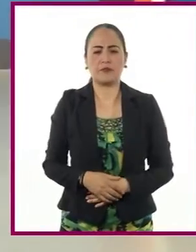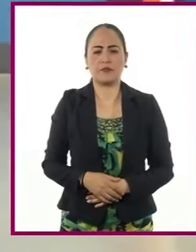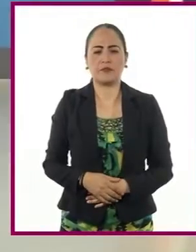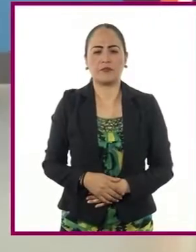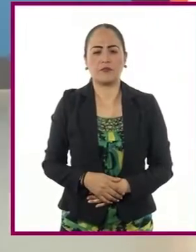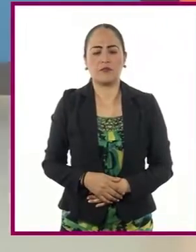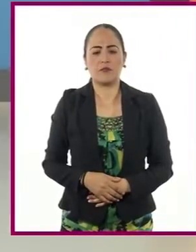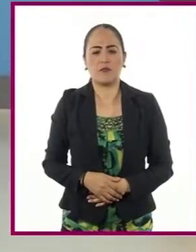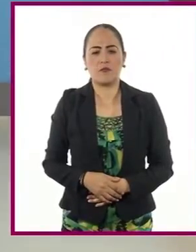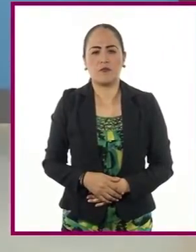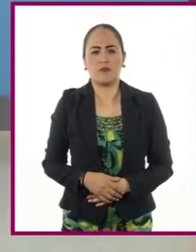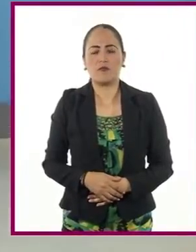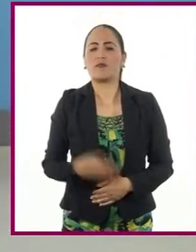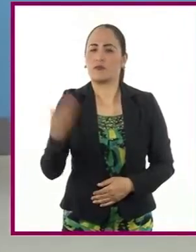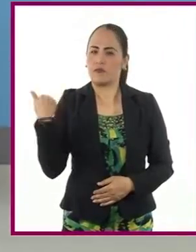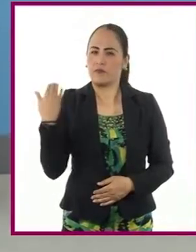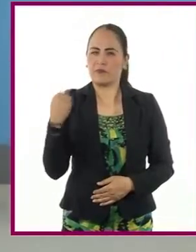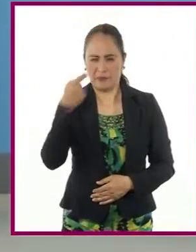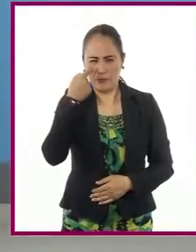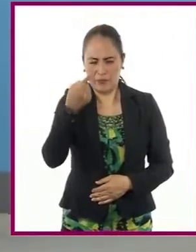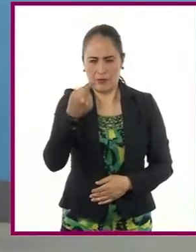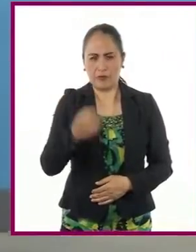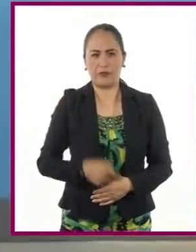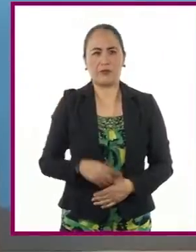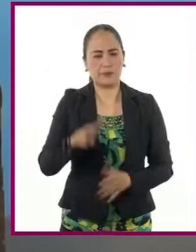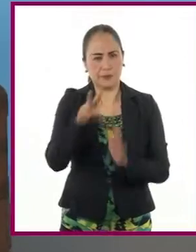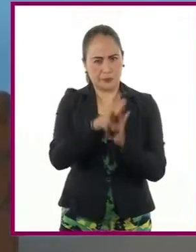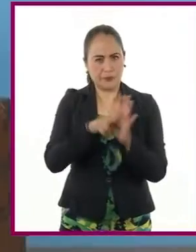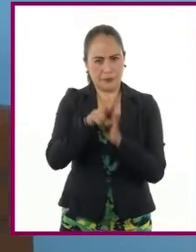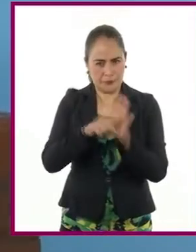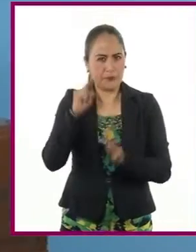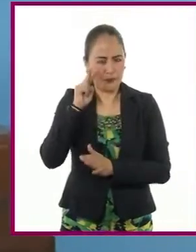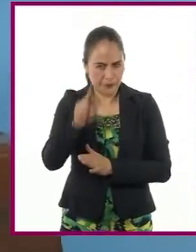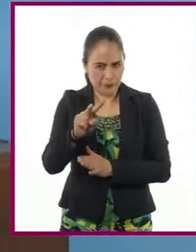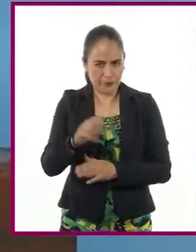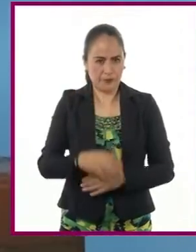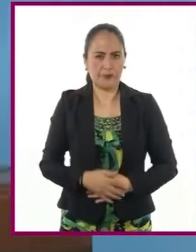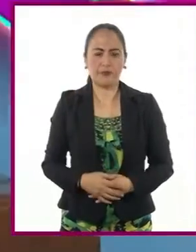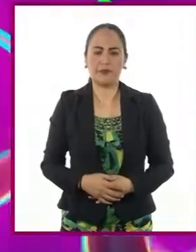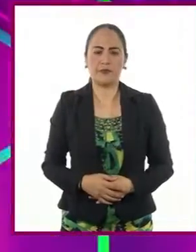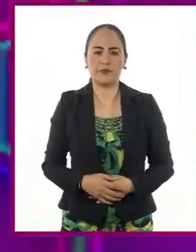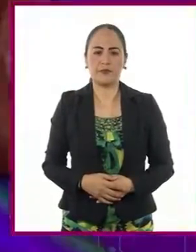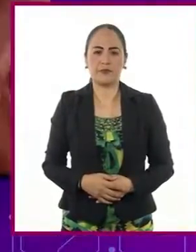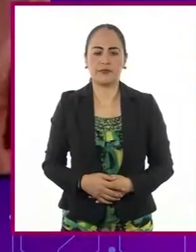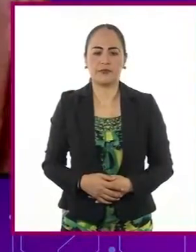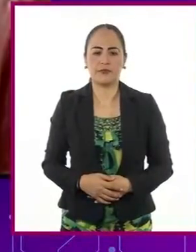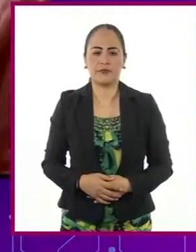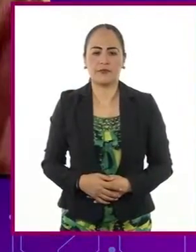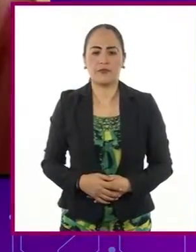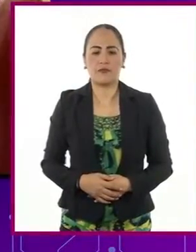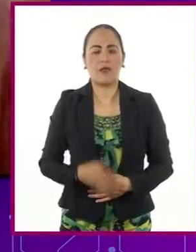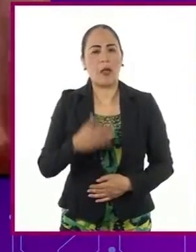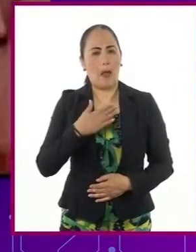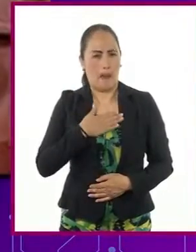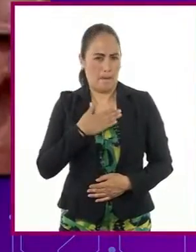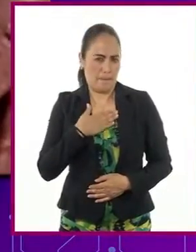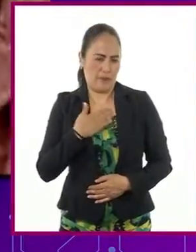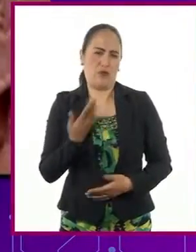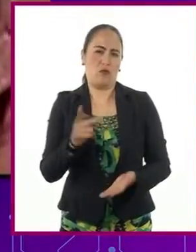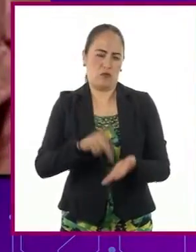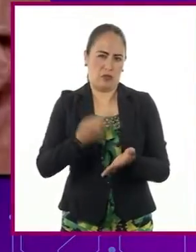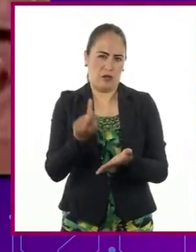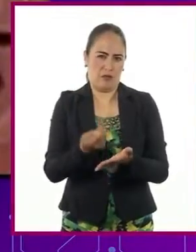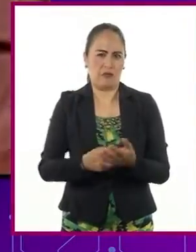Para reforzar lo revisado, observemos y escuchemos el siguiente video. A mí me gustaría retomar esto de